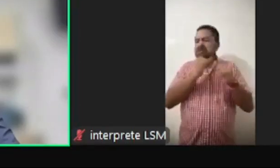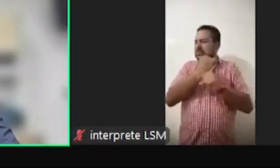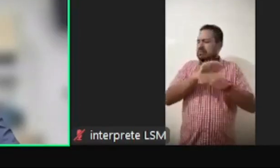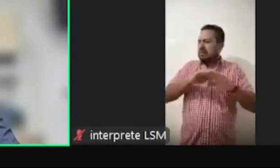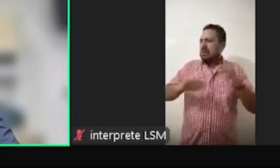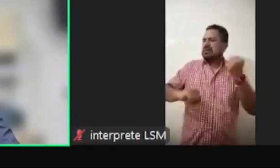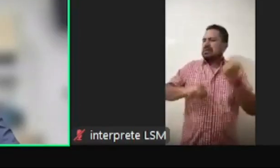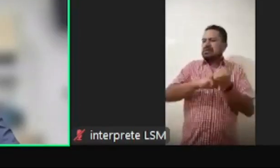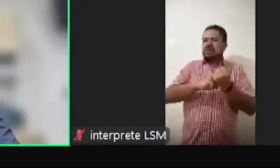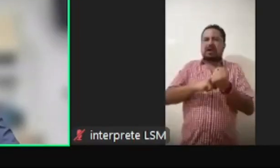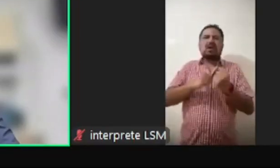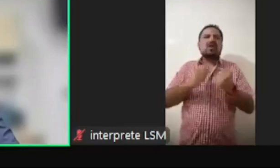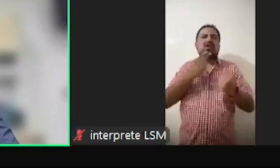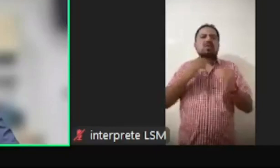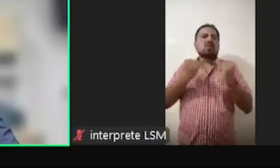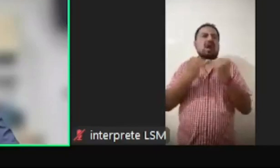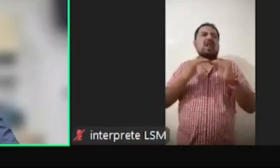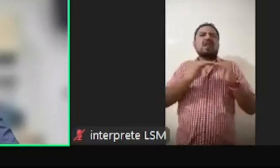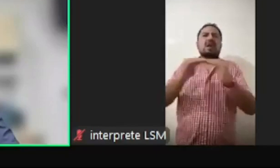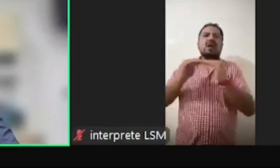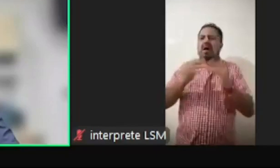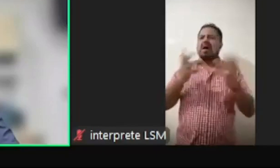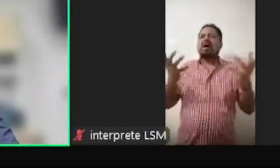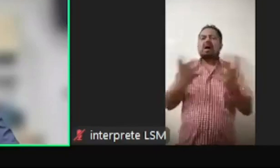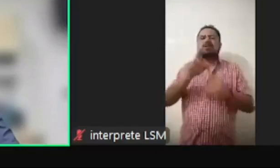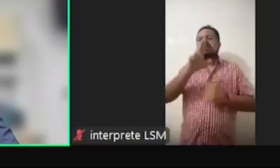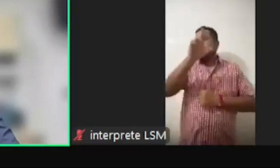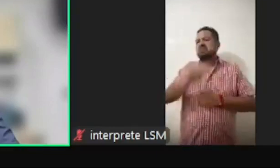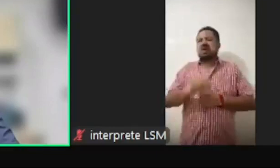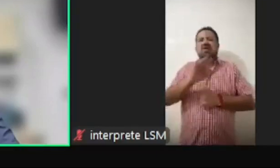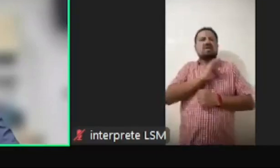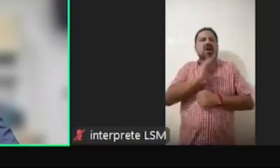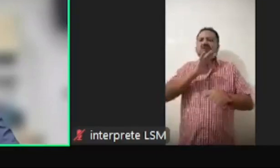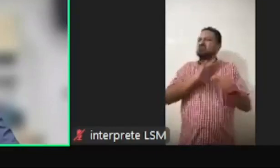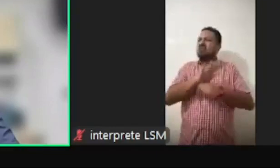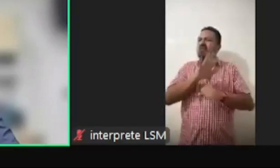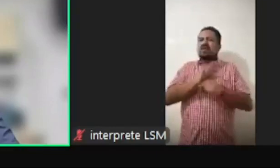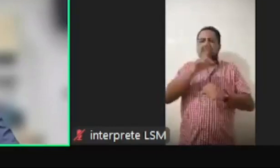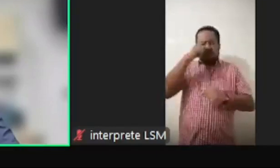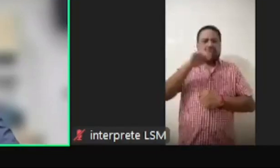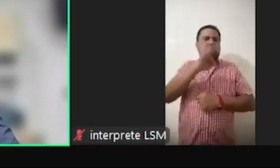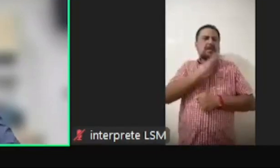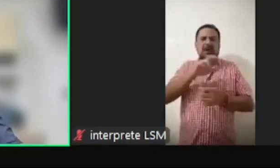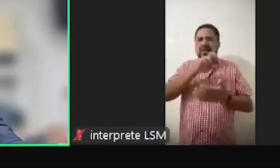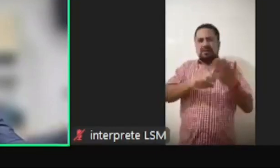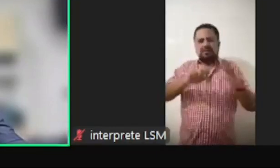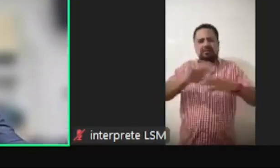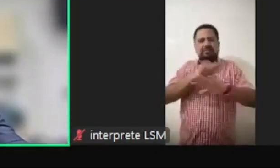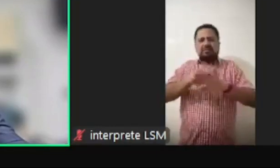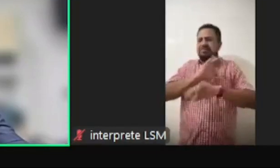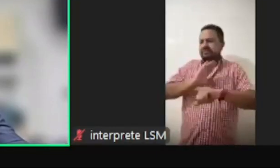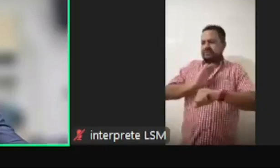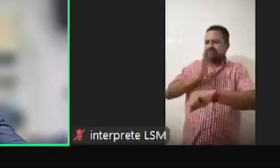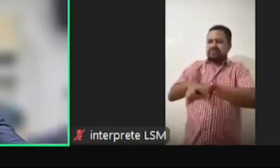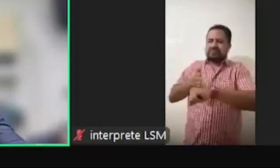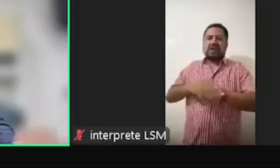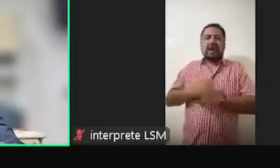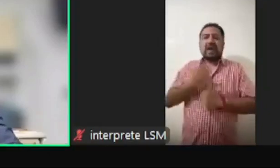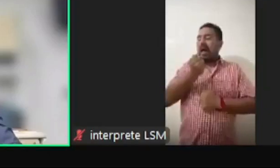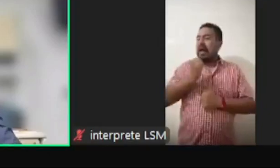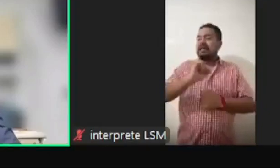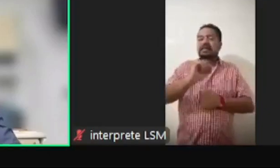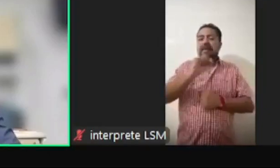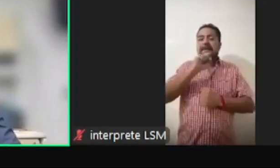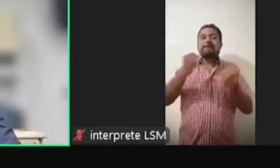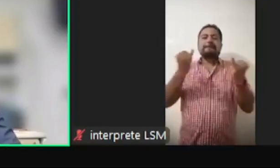equivalentes funcionales que se ha realizado no fue de la entidad suficiente para tener por actualizada la infracción. Así, del